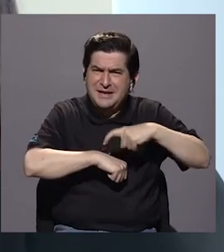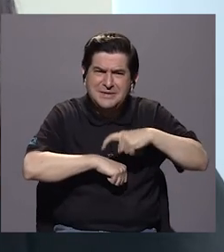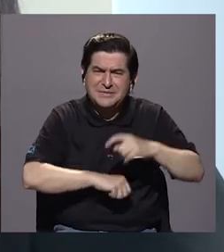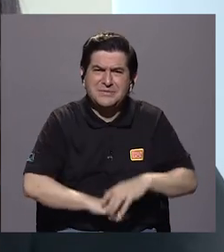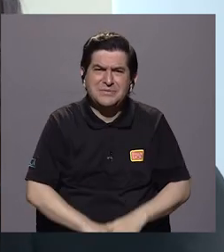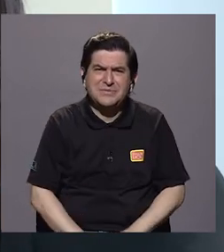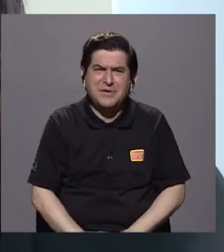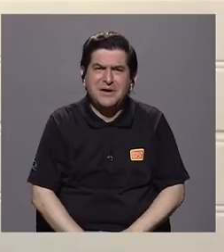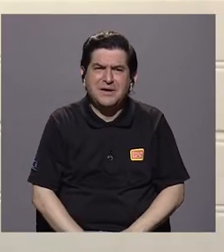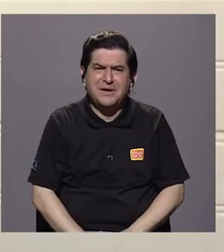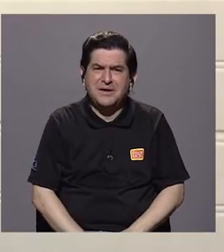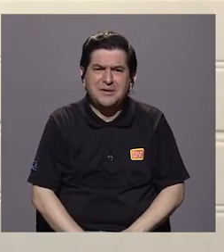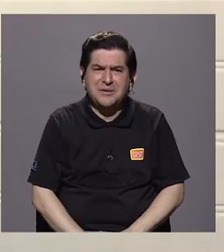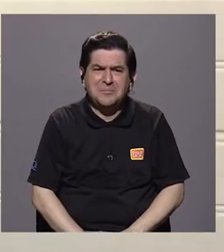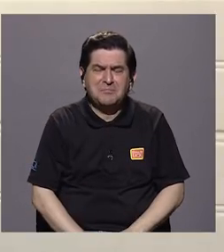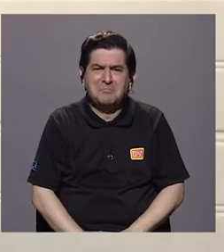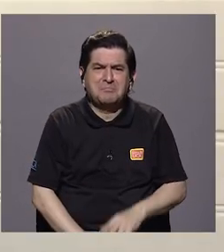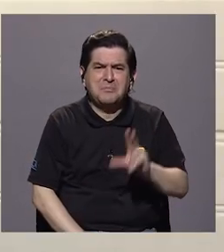soy plena.